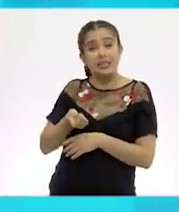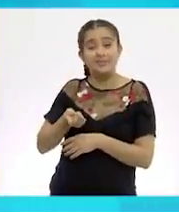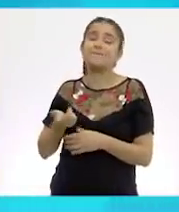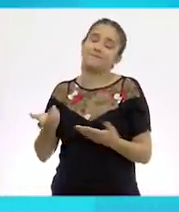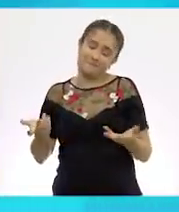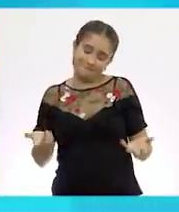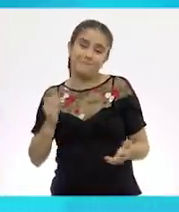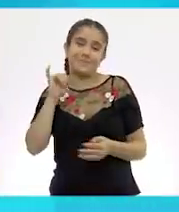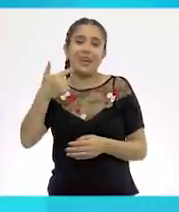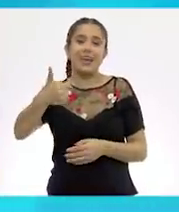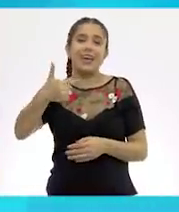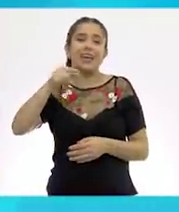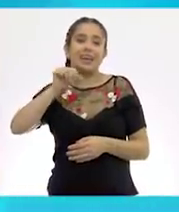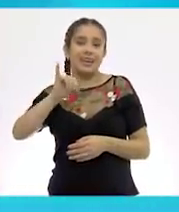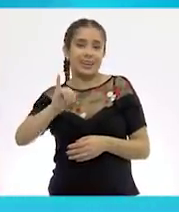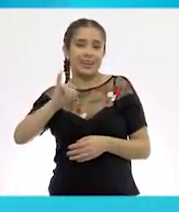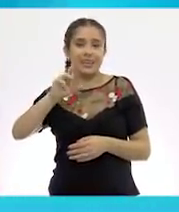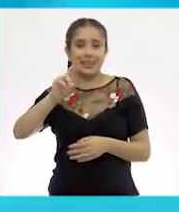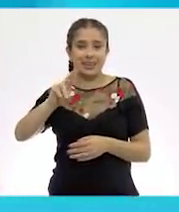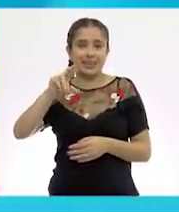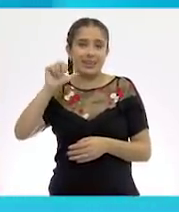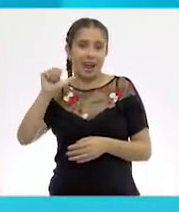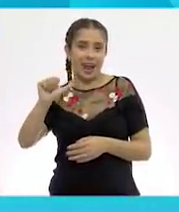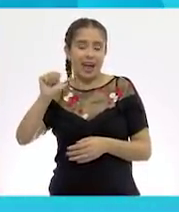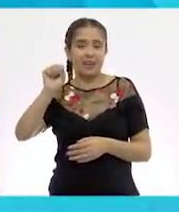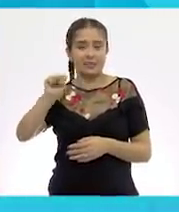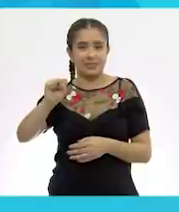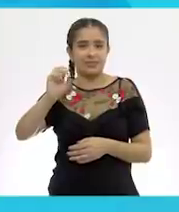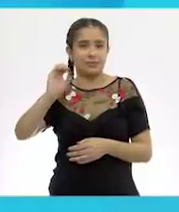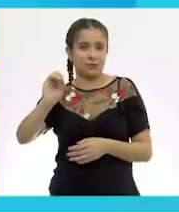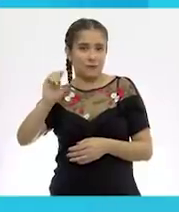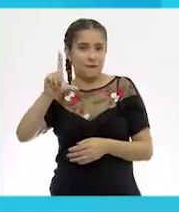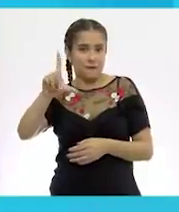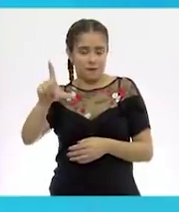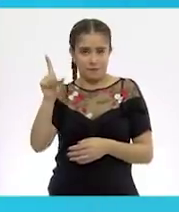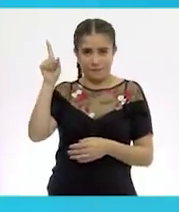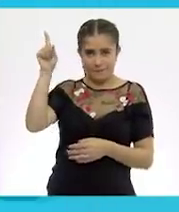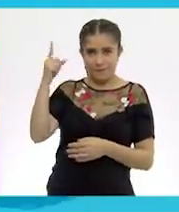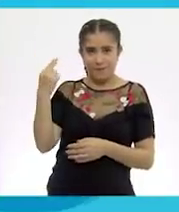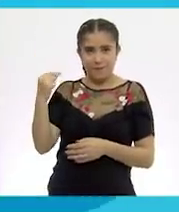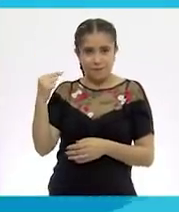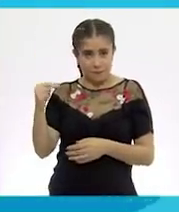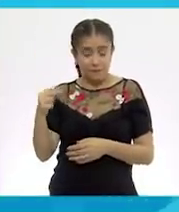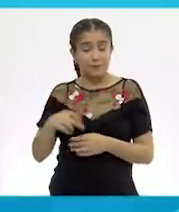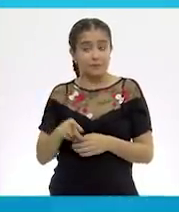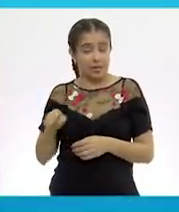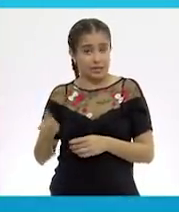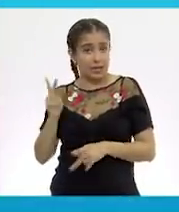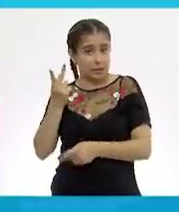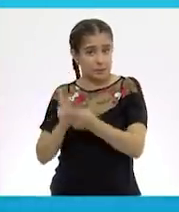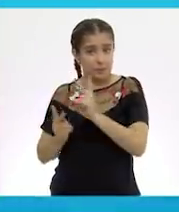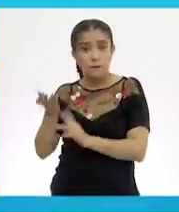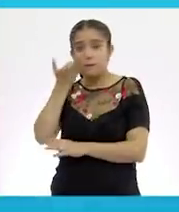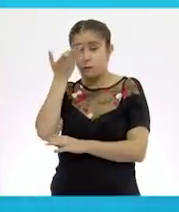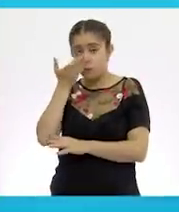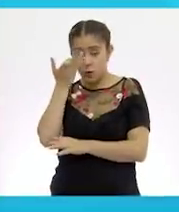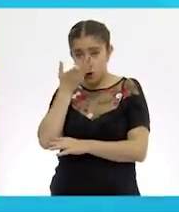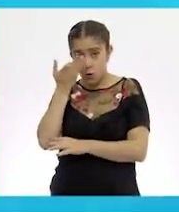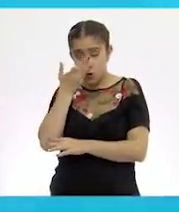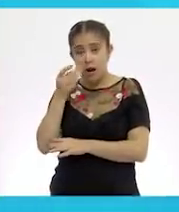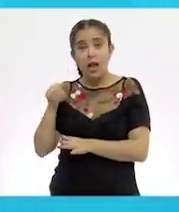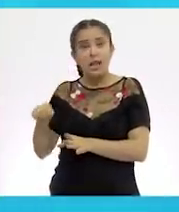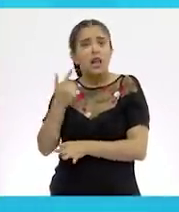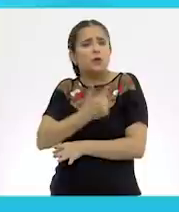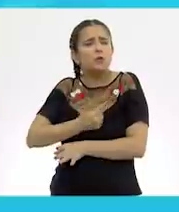bien, el girasol. Así es, el girasol es una planta es una flor que le